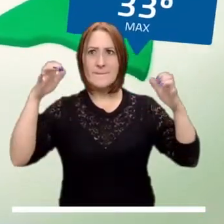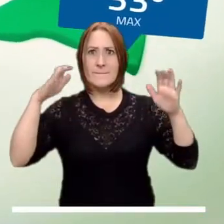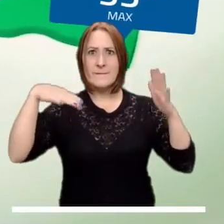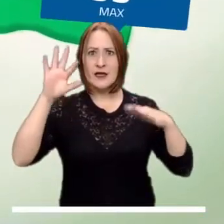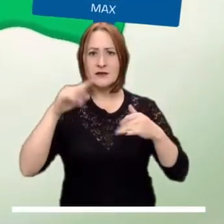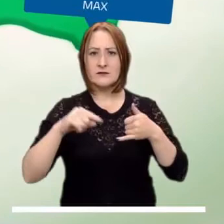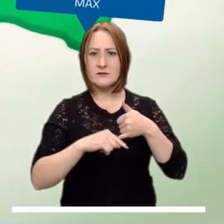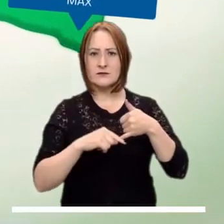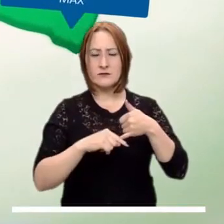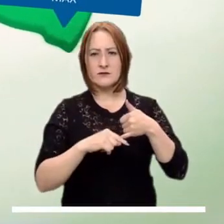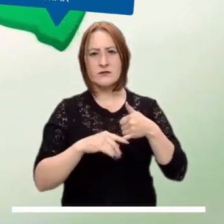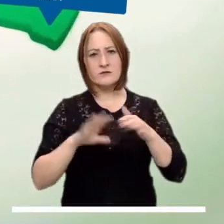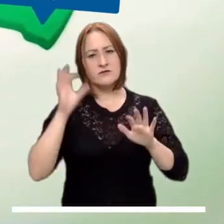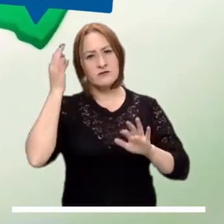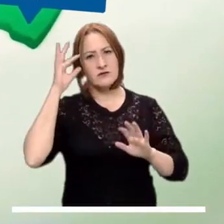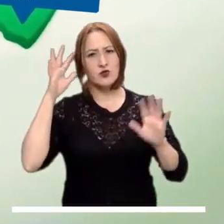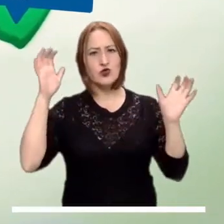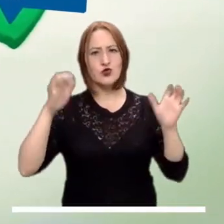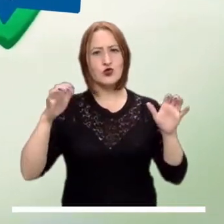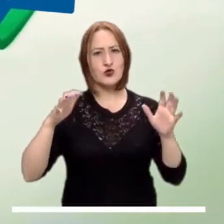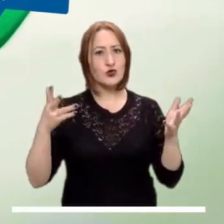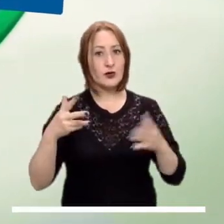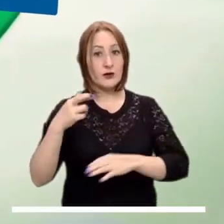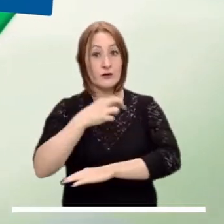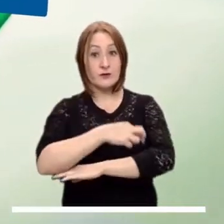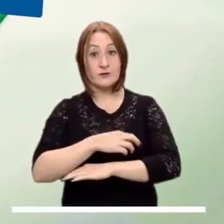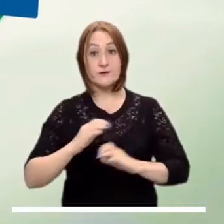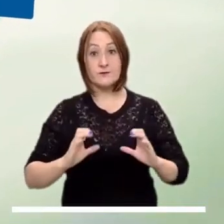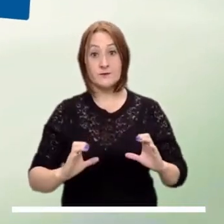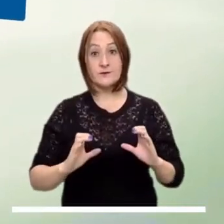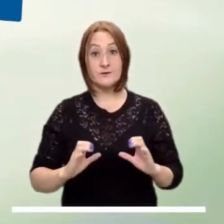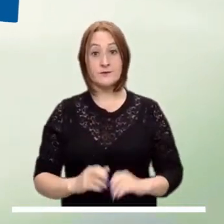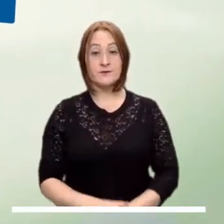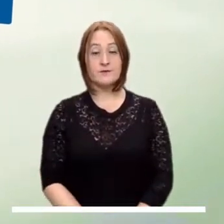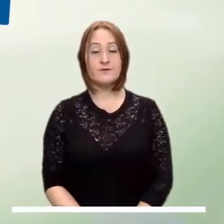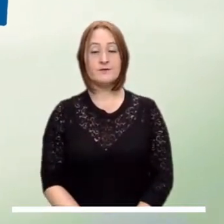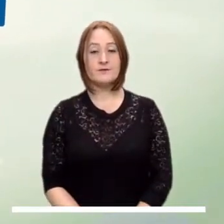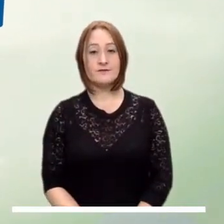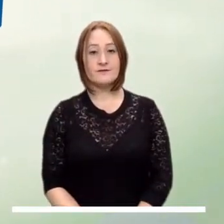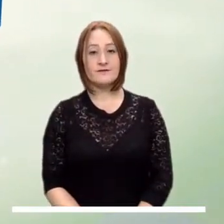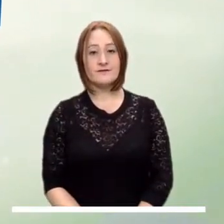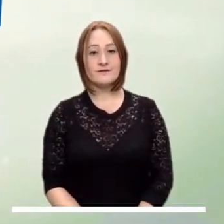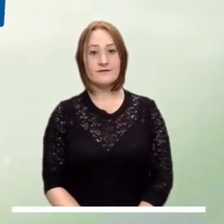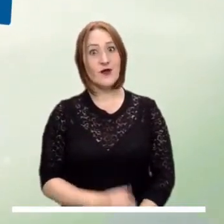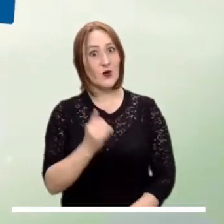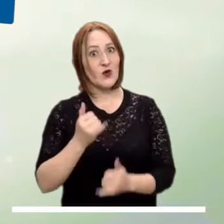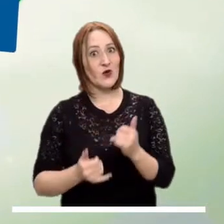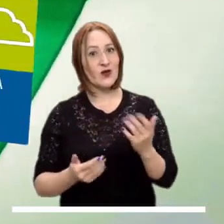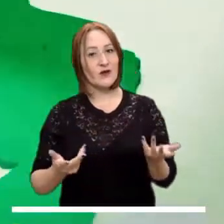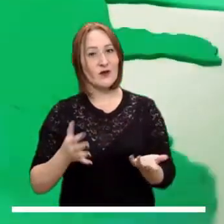Aunque predominará el tiempo seco en la Amazonía, no se descartan lloviznas sectorizadas en Putumayo y Caquetá.